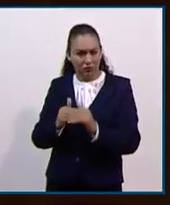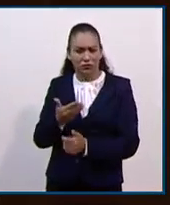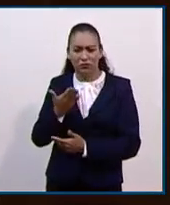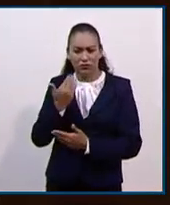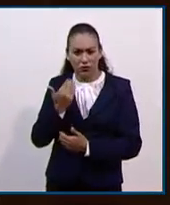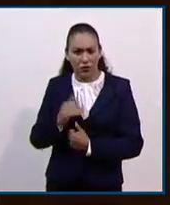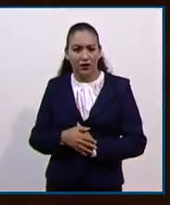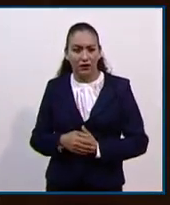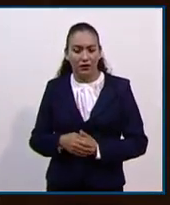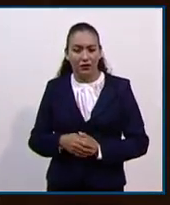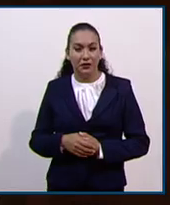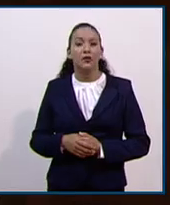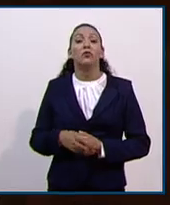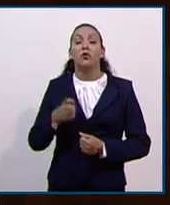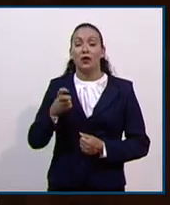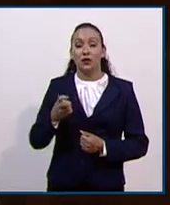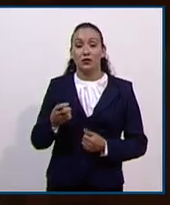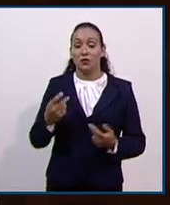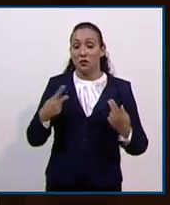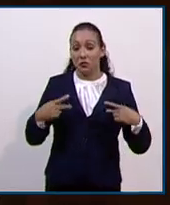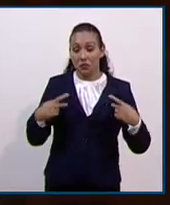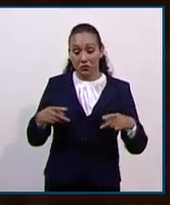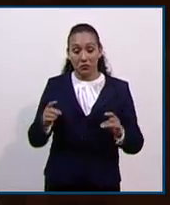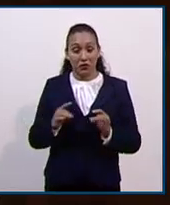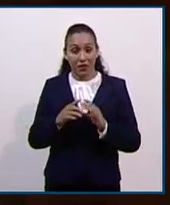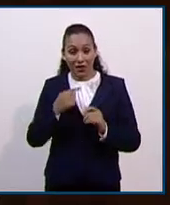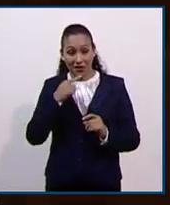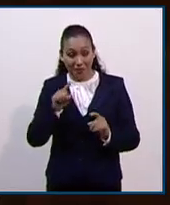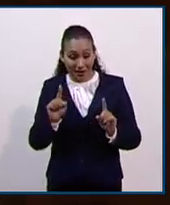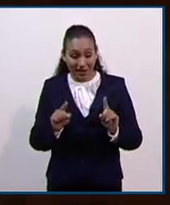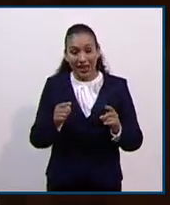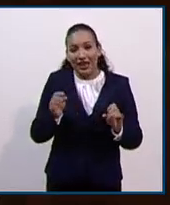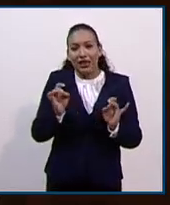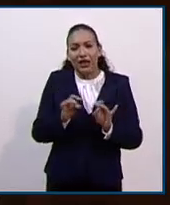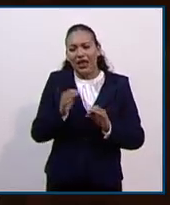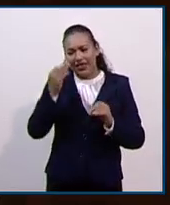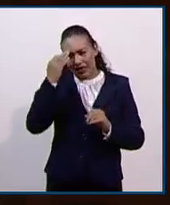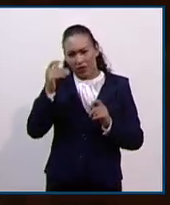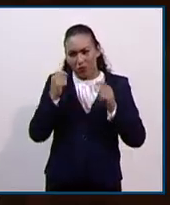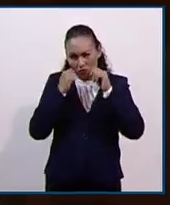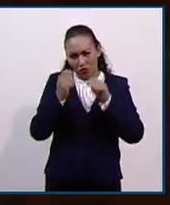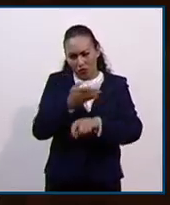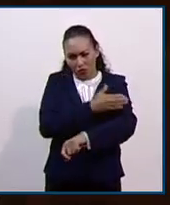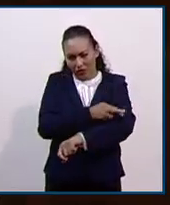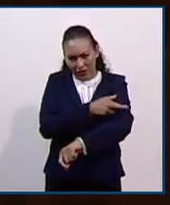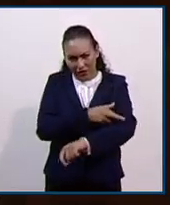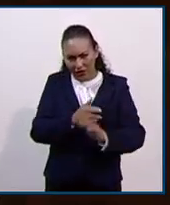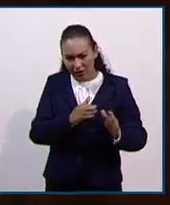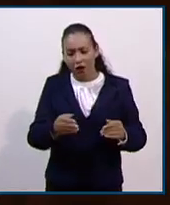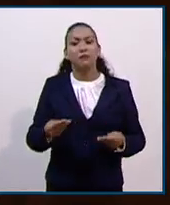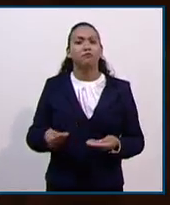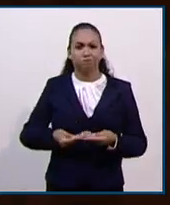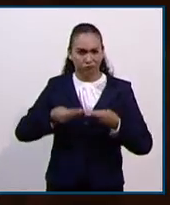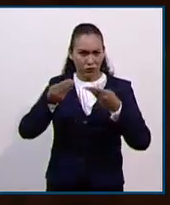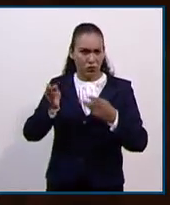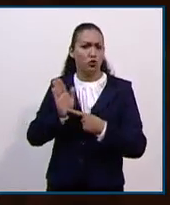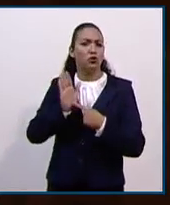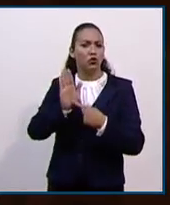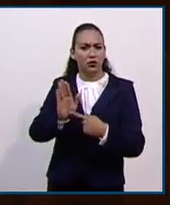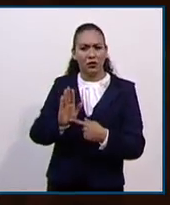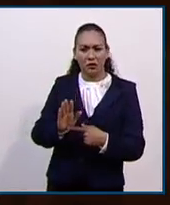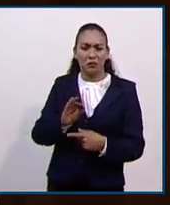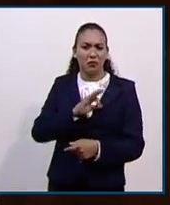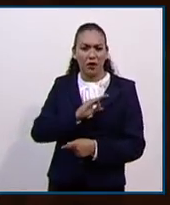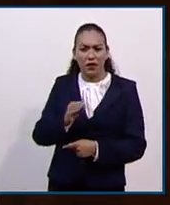impedimento, por lo que las partes en cualquier etapa procesal del juicio están en posibilidades de manifestar si el juzgador